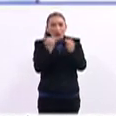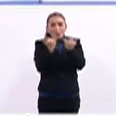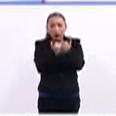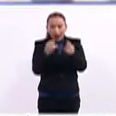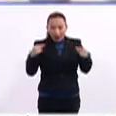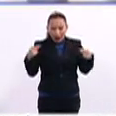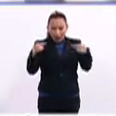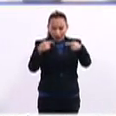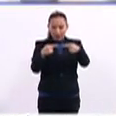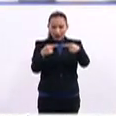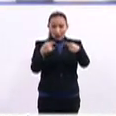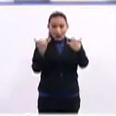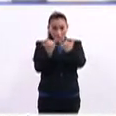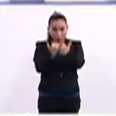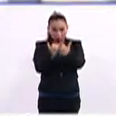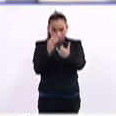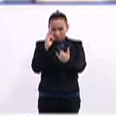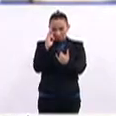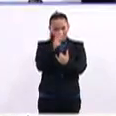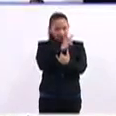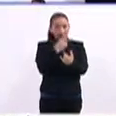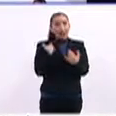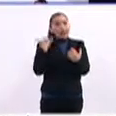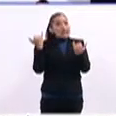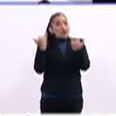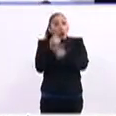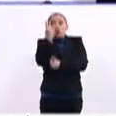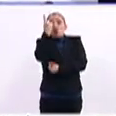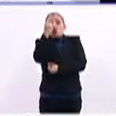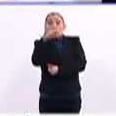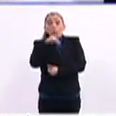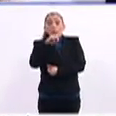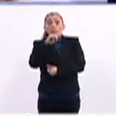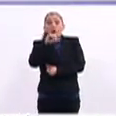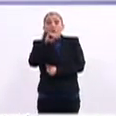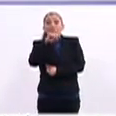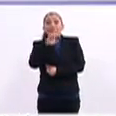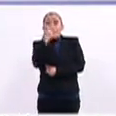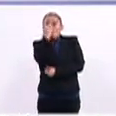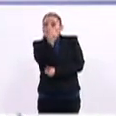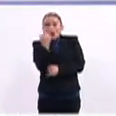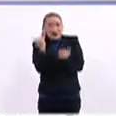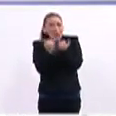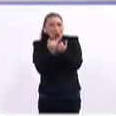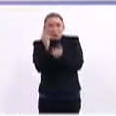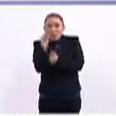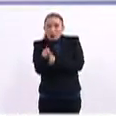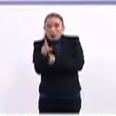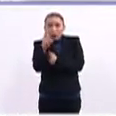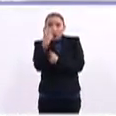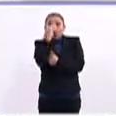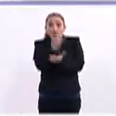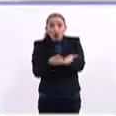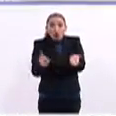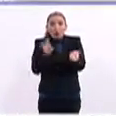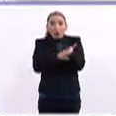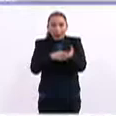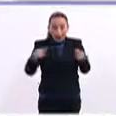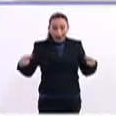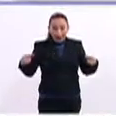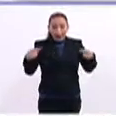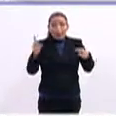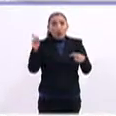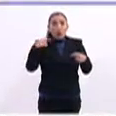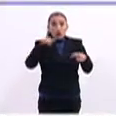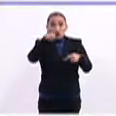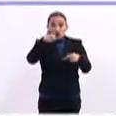al enfrentarlos ya no son tan iguales. Están sacados de un solo molde, o sea, es un solo dedo replicado 2 veces. Pero